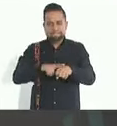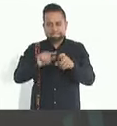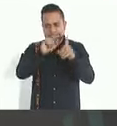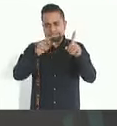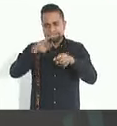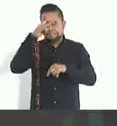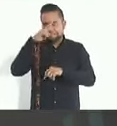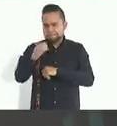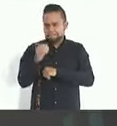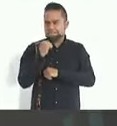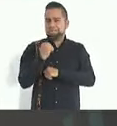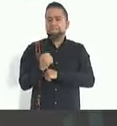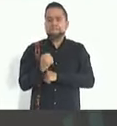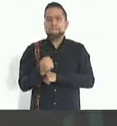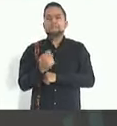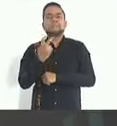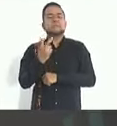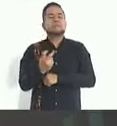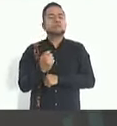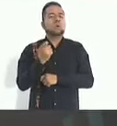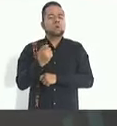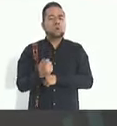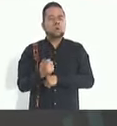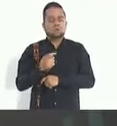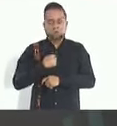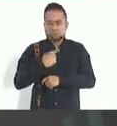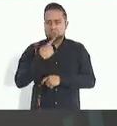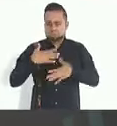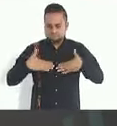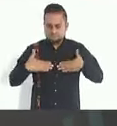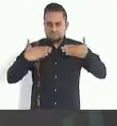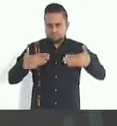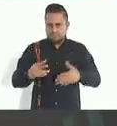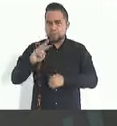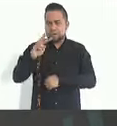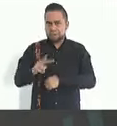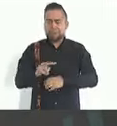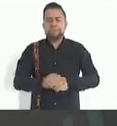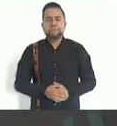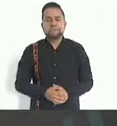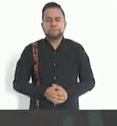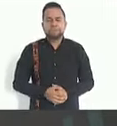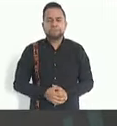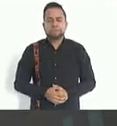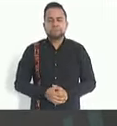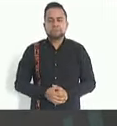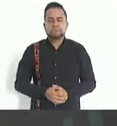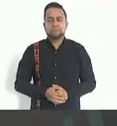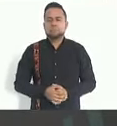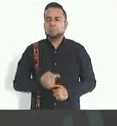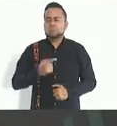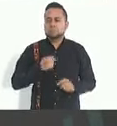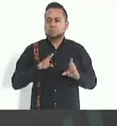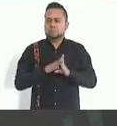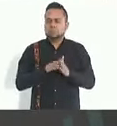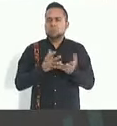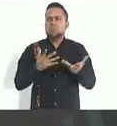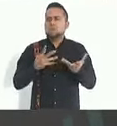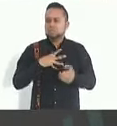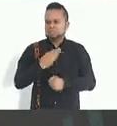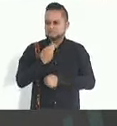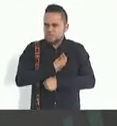México. Eso lo sostengo. Si hemos podido resistir los